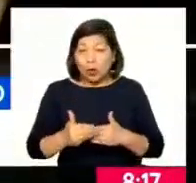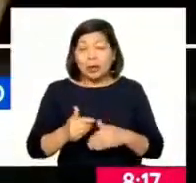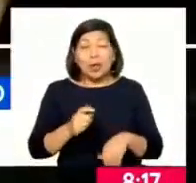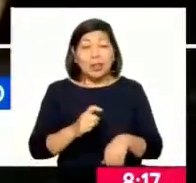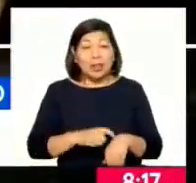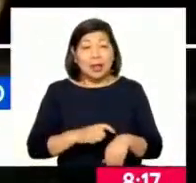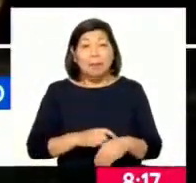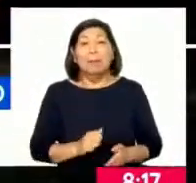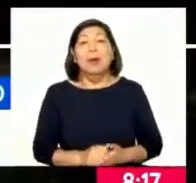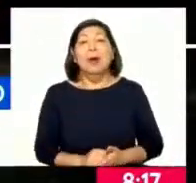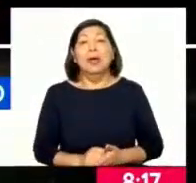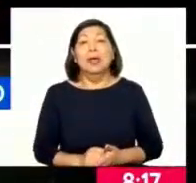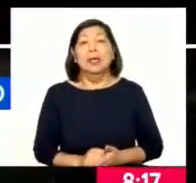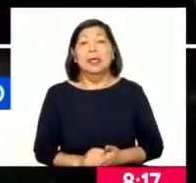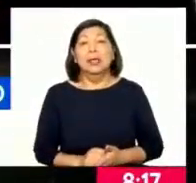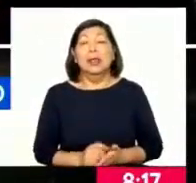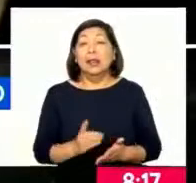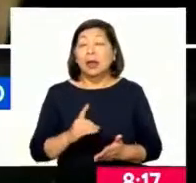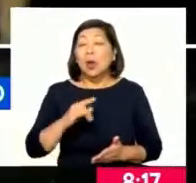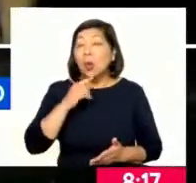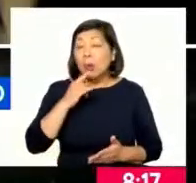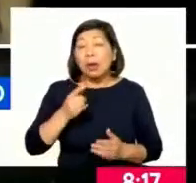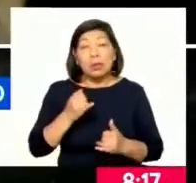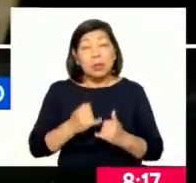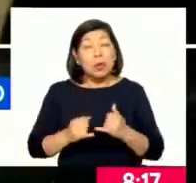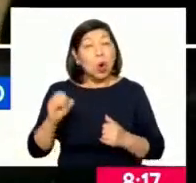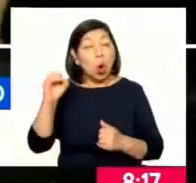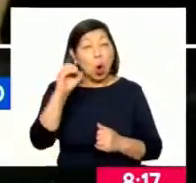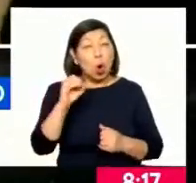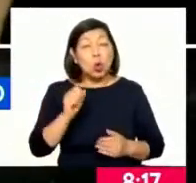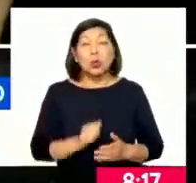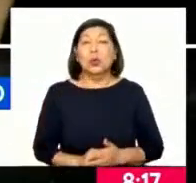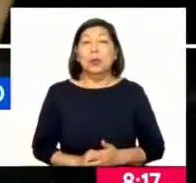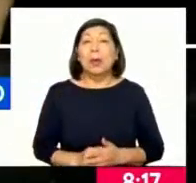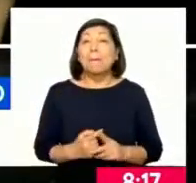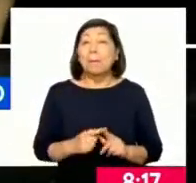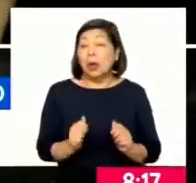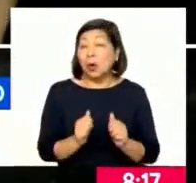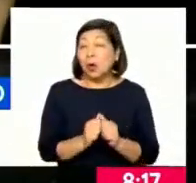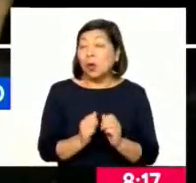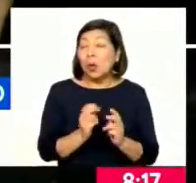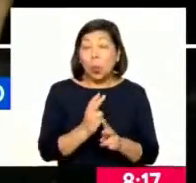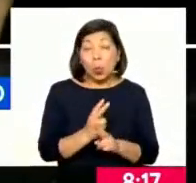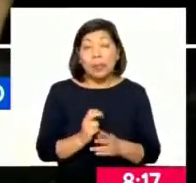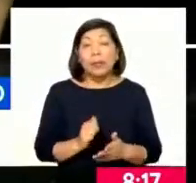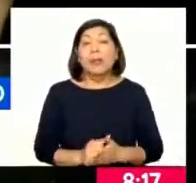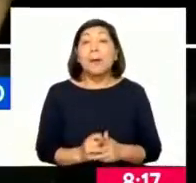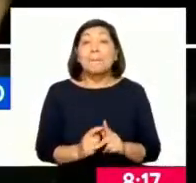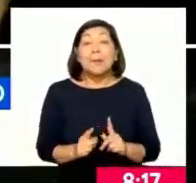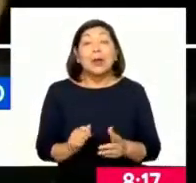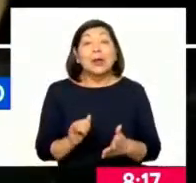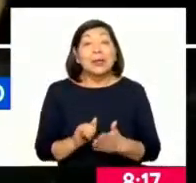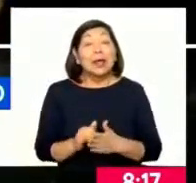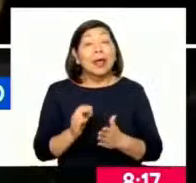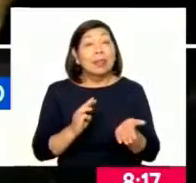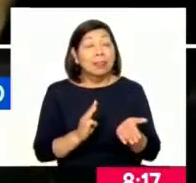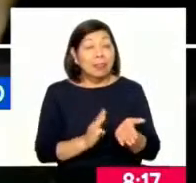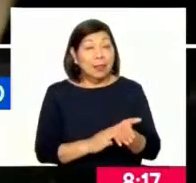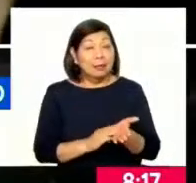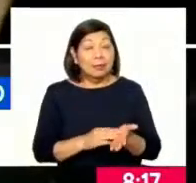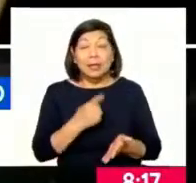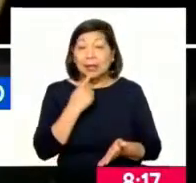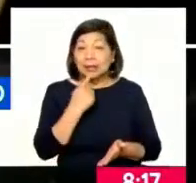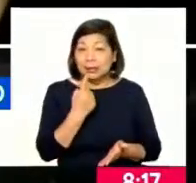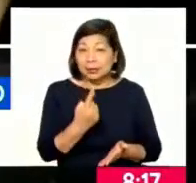¿no? La declaratoria de emergencia venció en octubre, ¿no? Claro. Con estas medidas de corto. Ahora, lo que la Defensoría del Pueblo